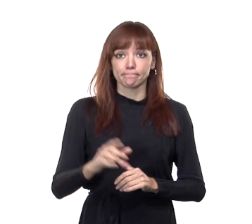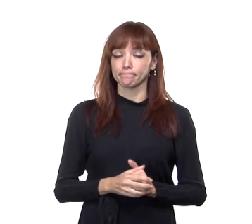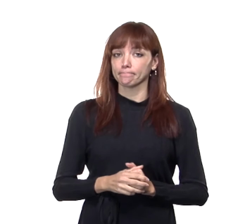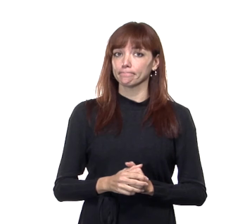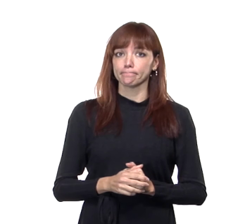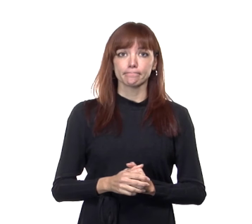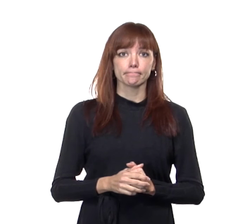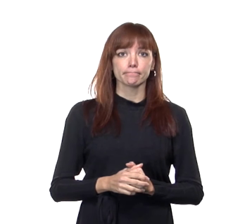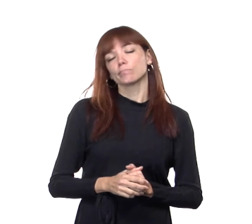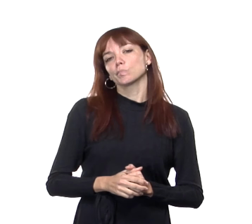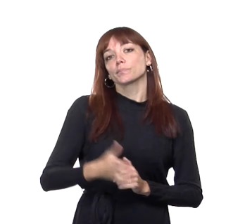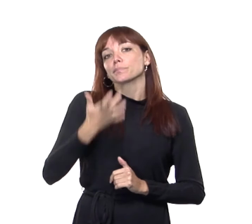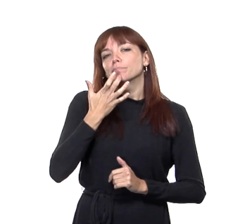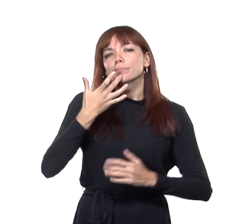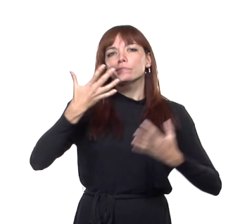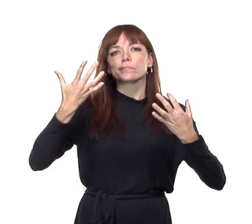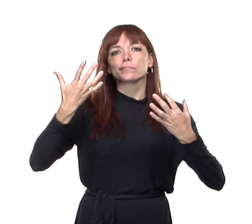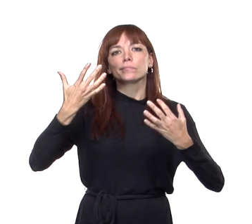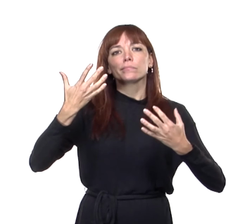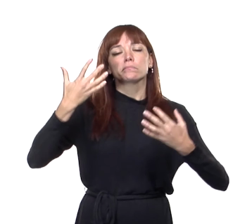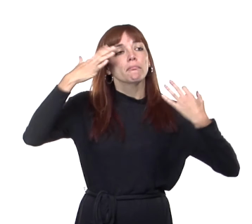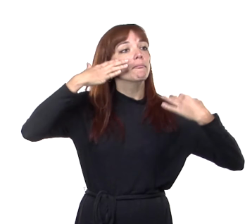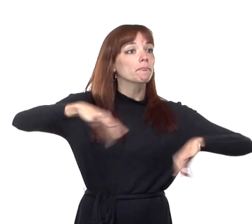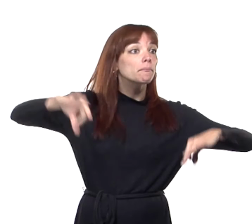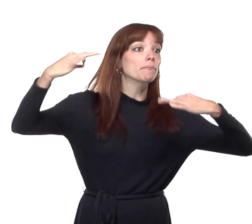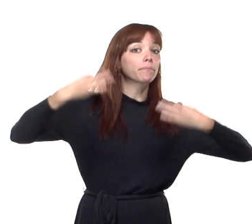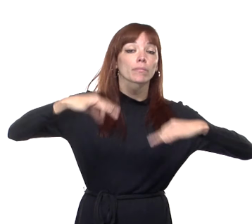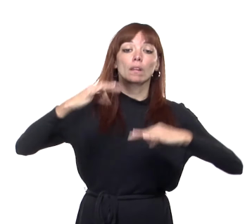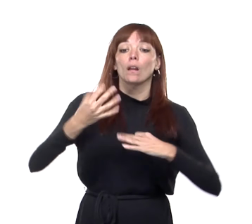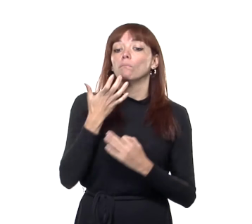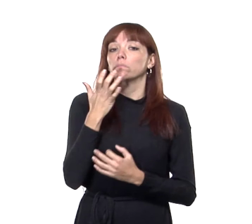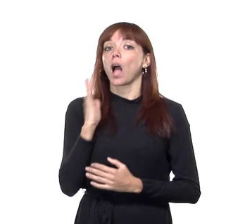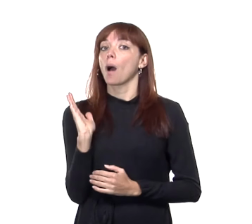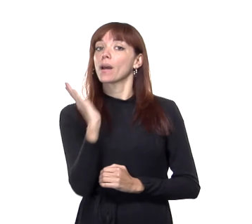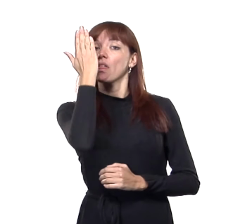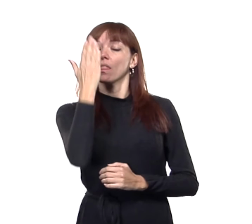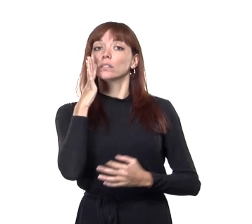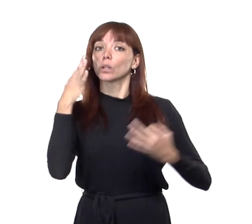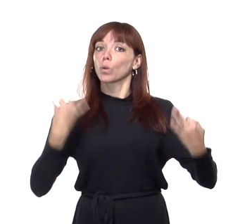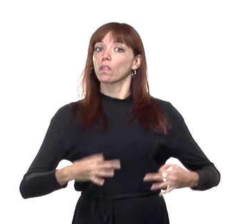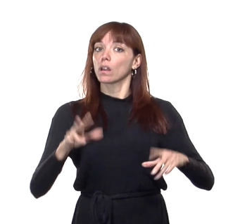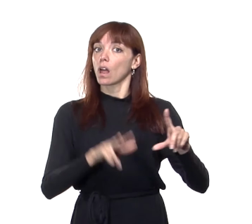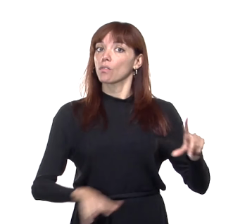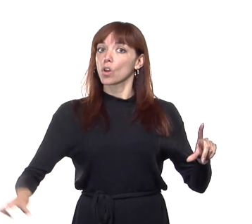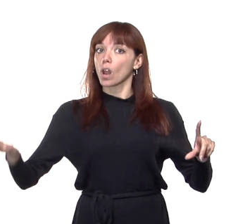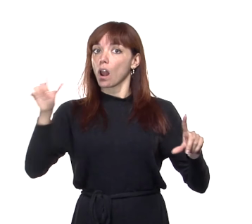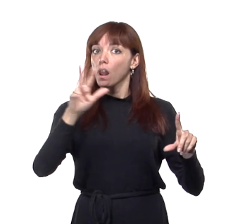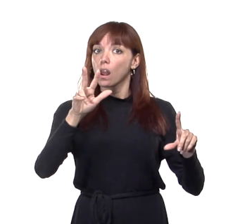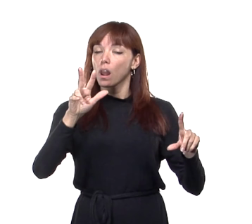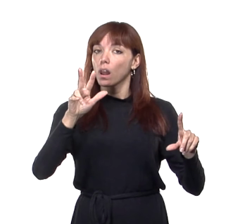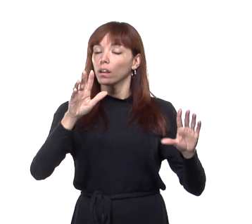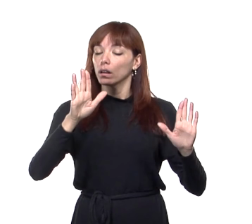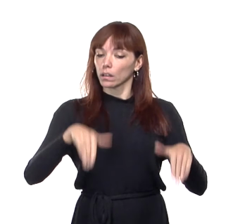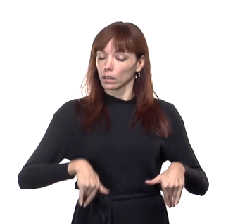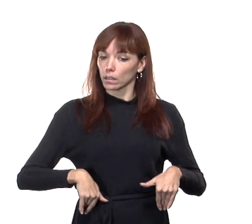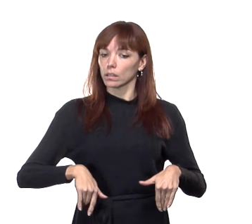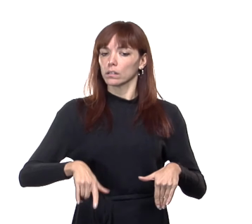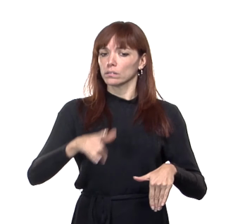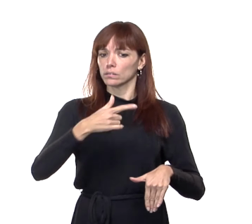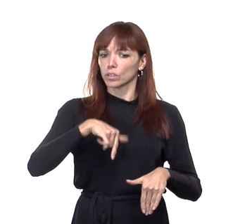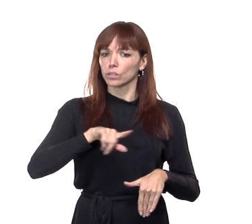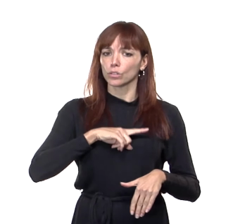mientras más nos demos cuenta de amenaza a la seguridad nacional vamos a vamos a terminar